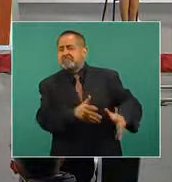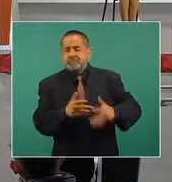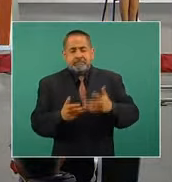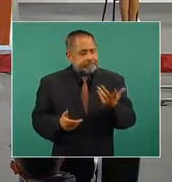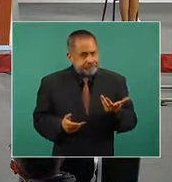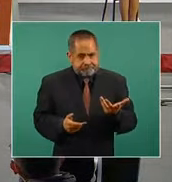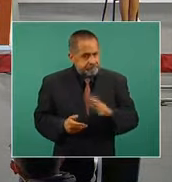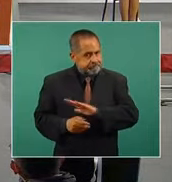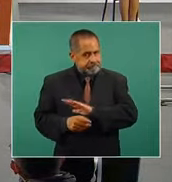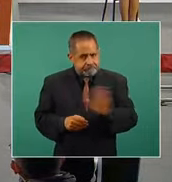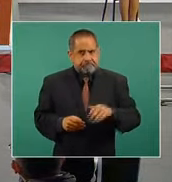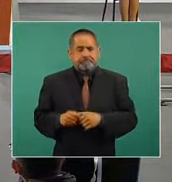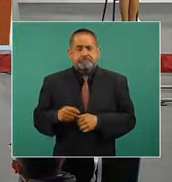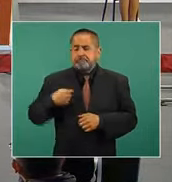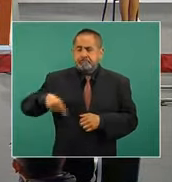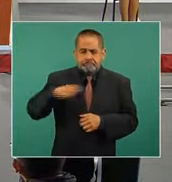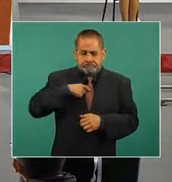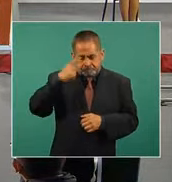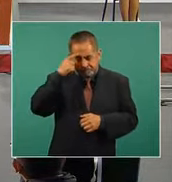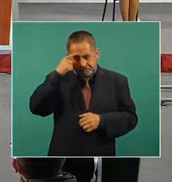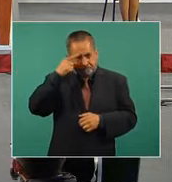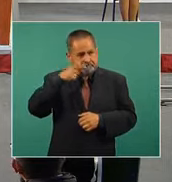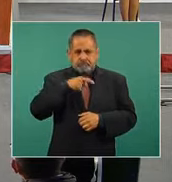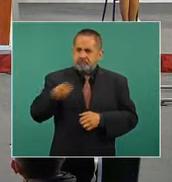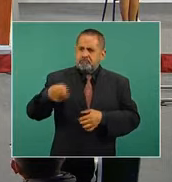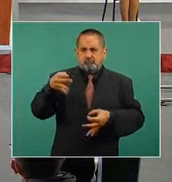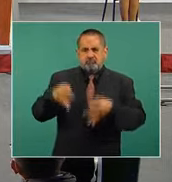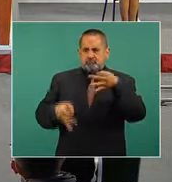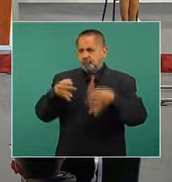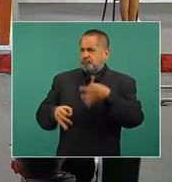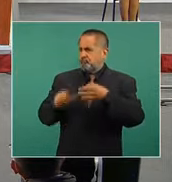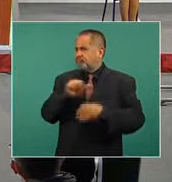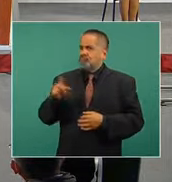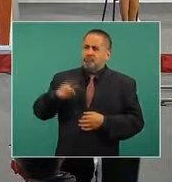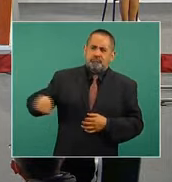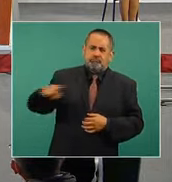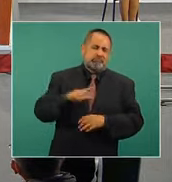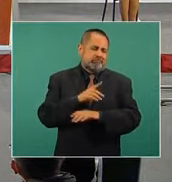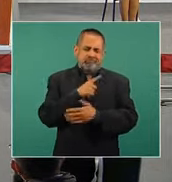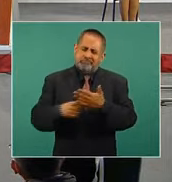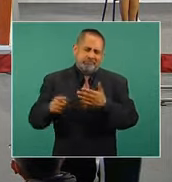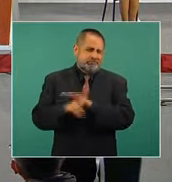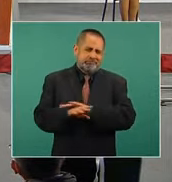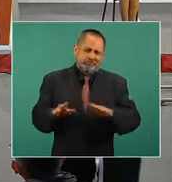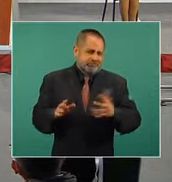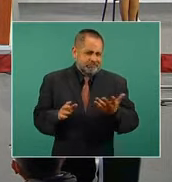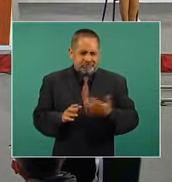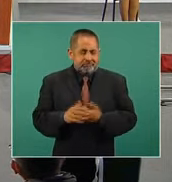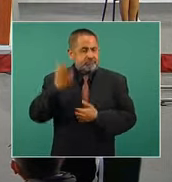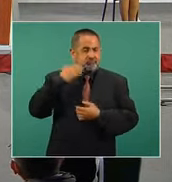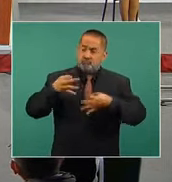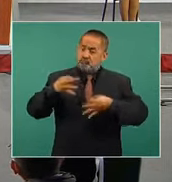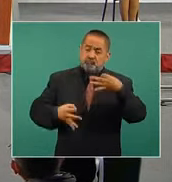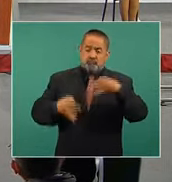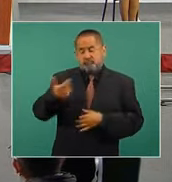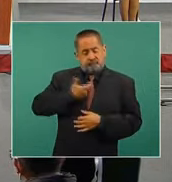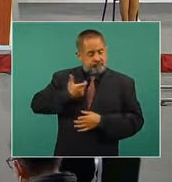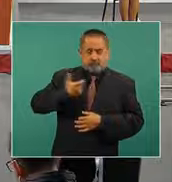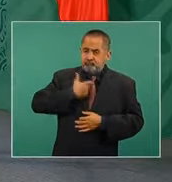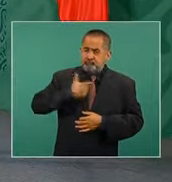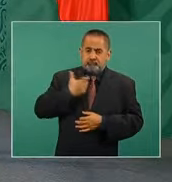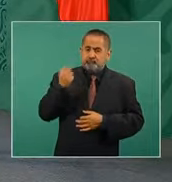hicimos fue cancelar los juicios masivos. Eran una figura jurídica verdaderamente